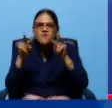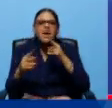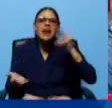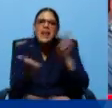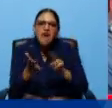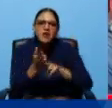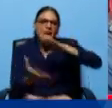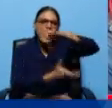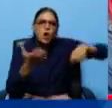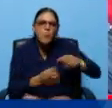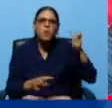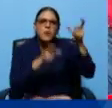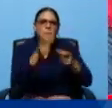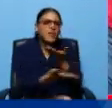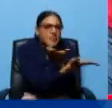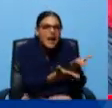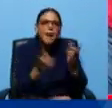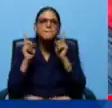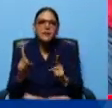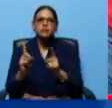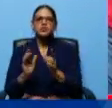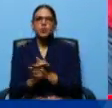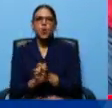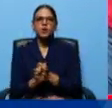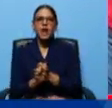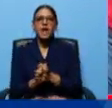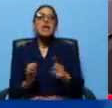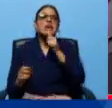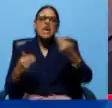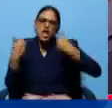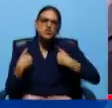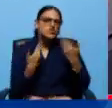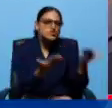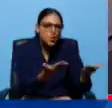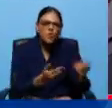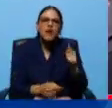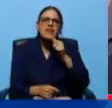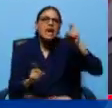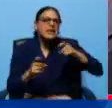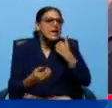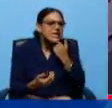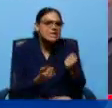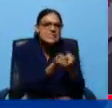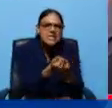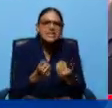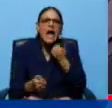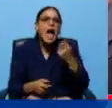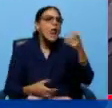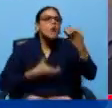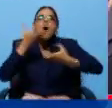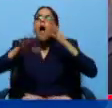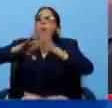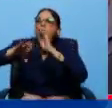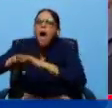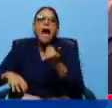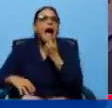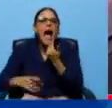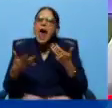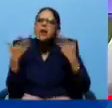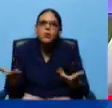los problemas de la gente, al que sufre, al que necesita, al que clama, al que